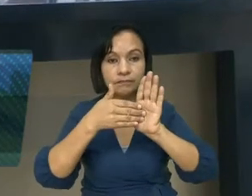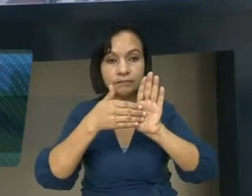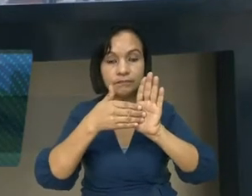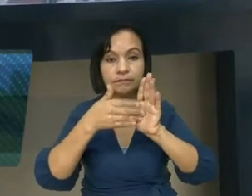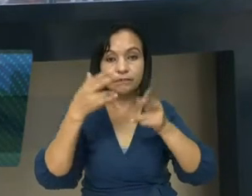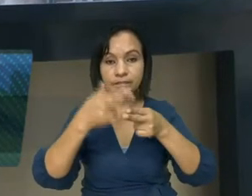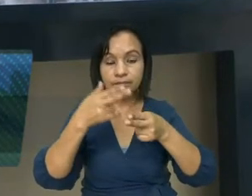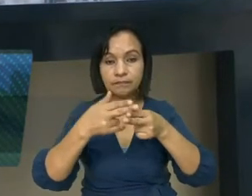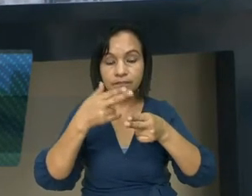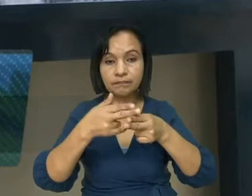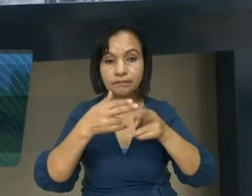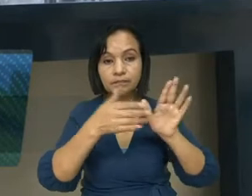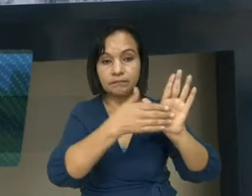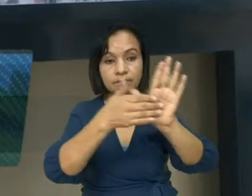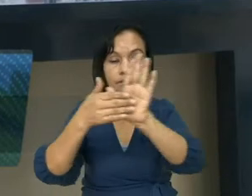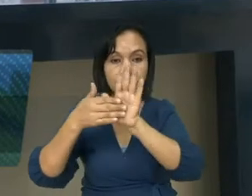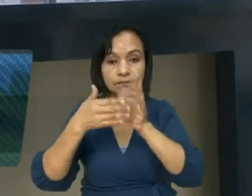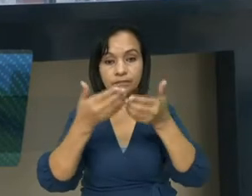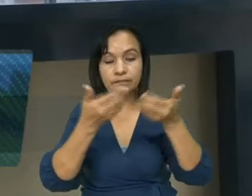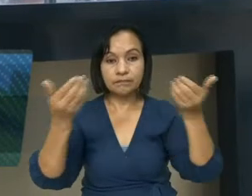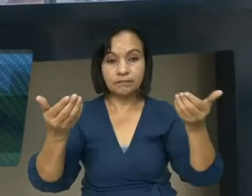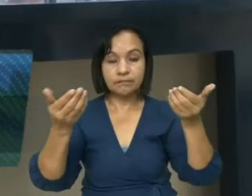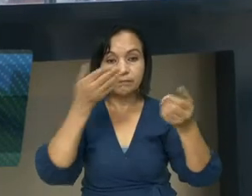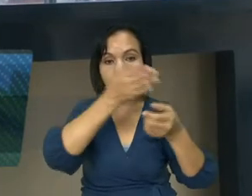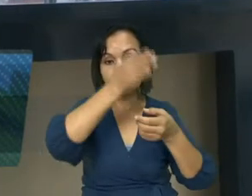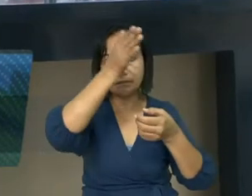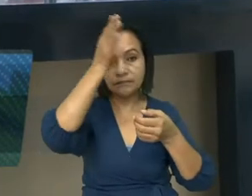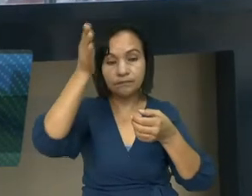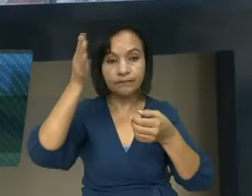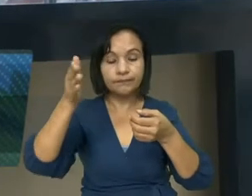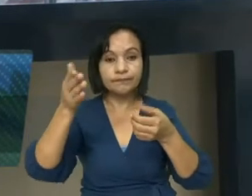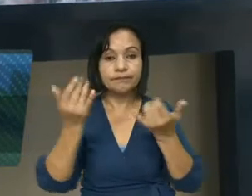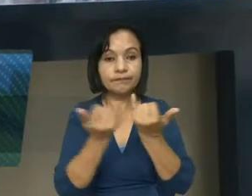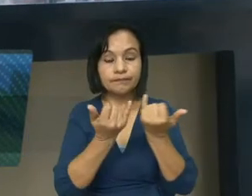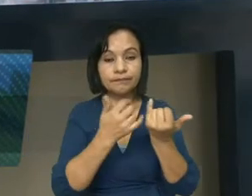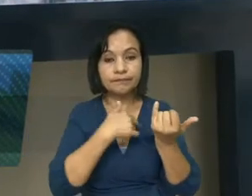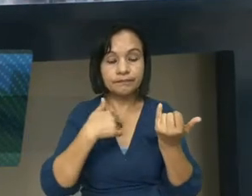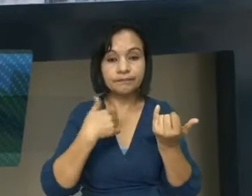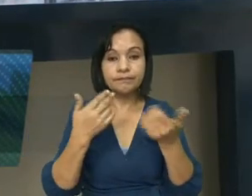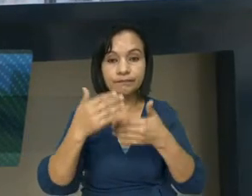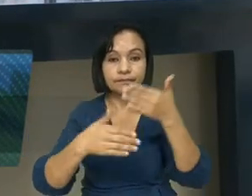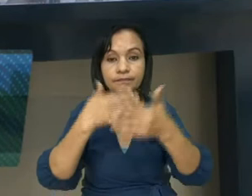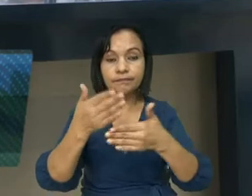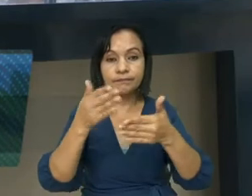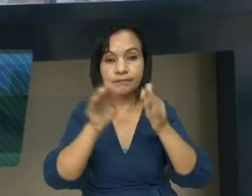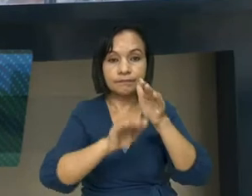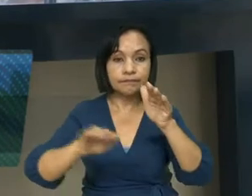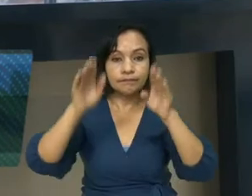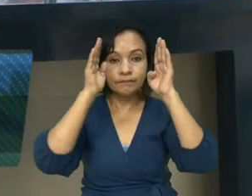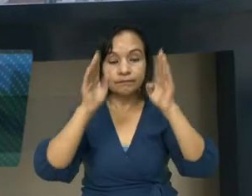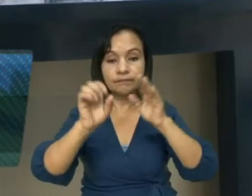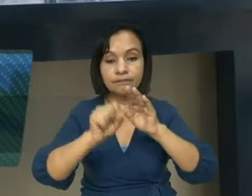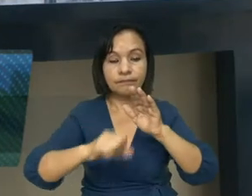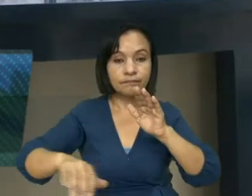hemos llamado, sí, le hemos llamado modelo desconcentrado de la gestión territorial de proceso, con un alto enfoque